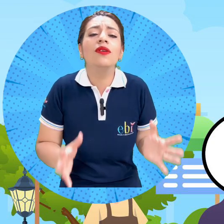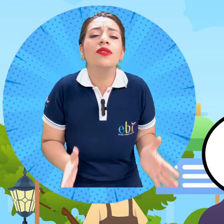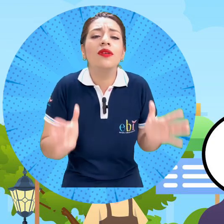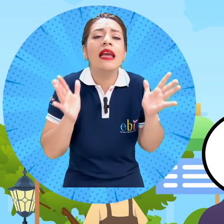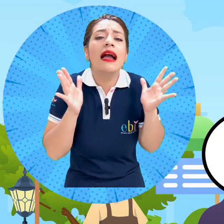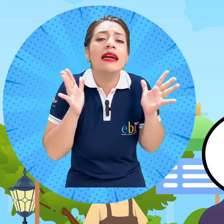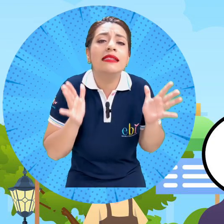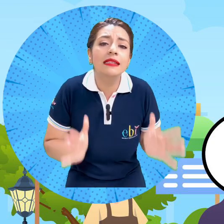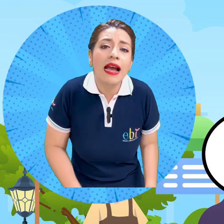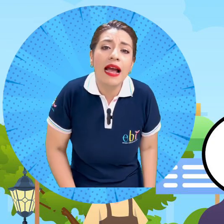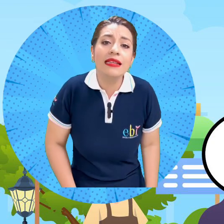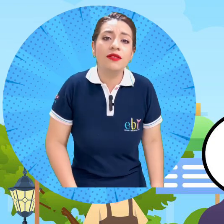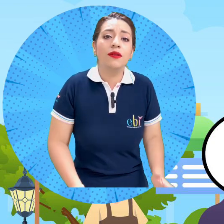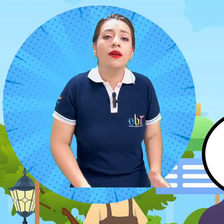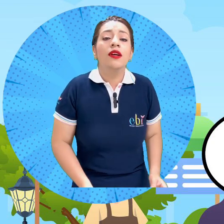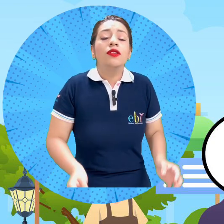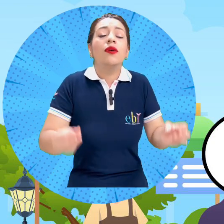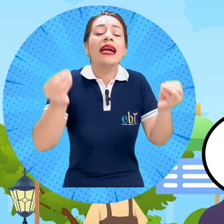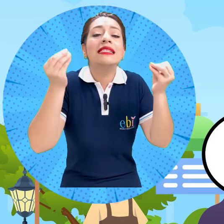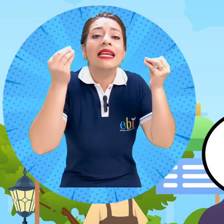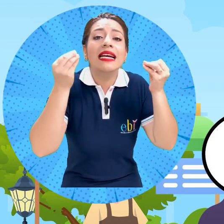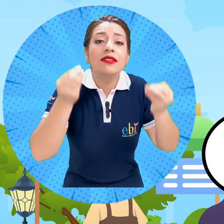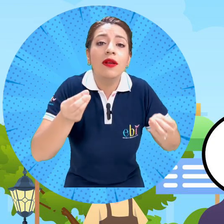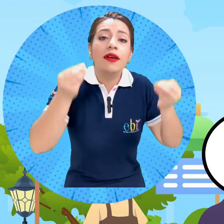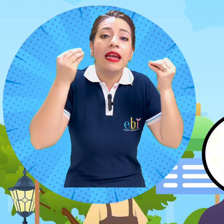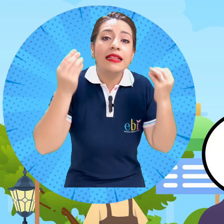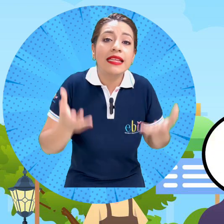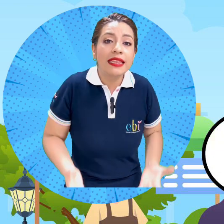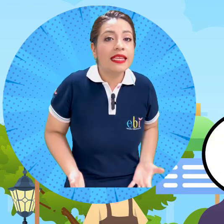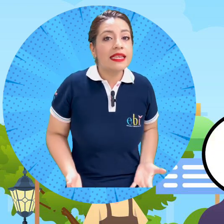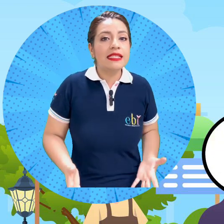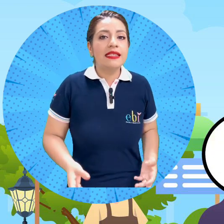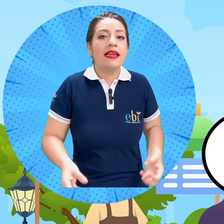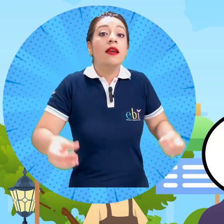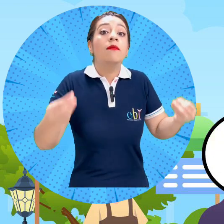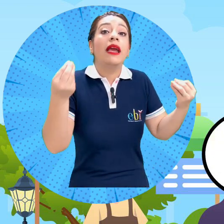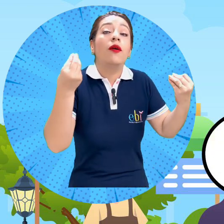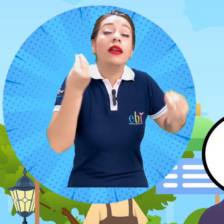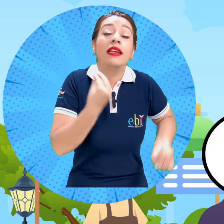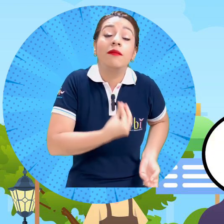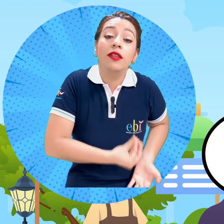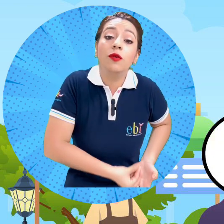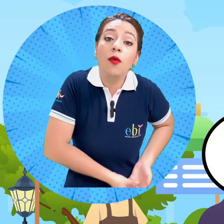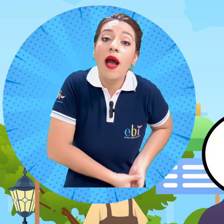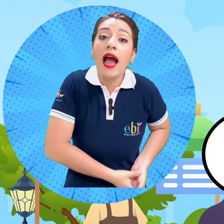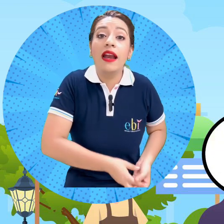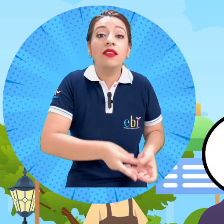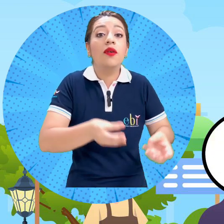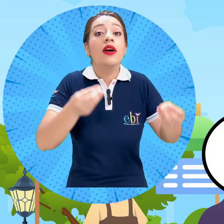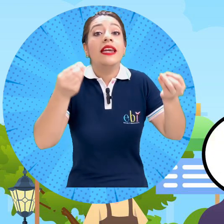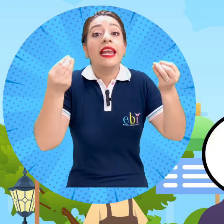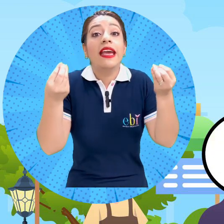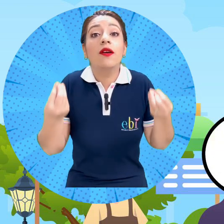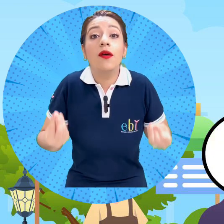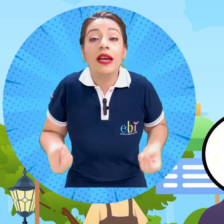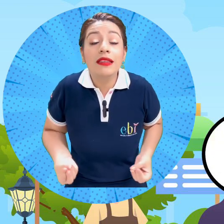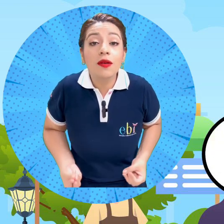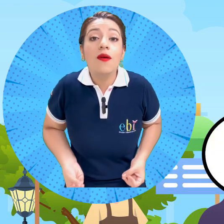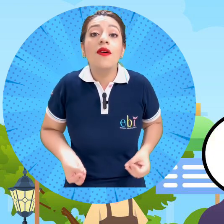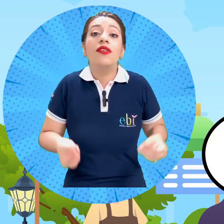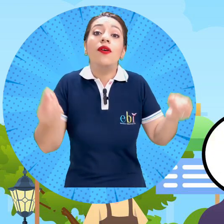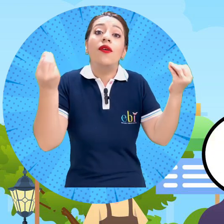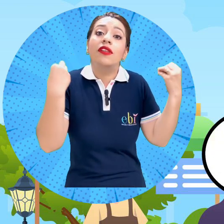No, no le hagas caso. No hagas caso a lo que él te dice. Mejor limpia tu cuarto,